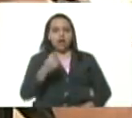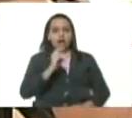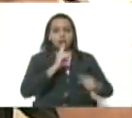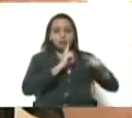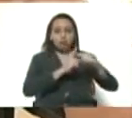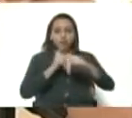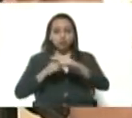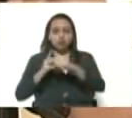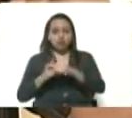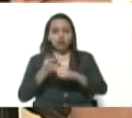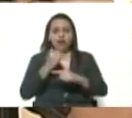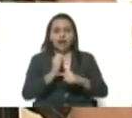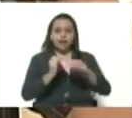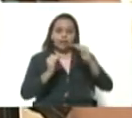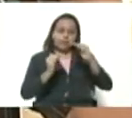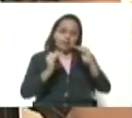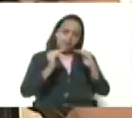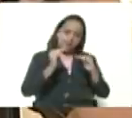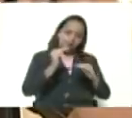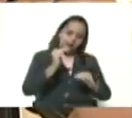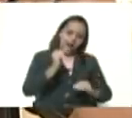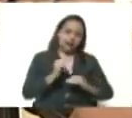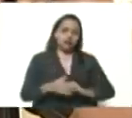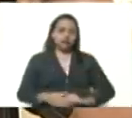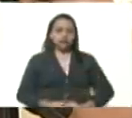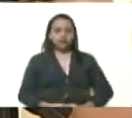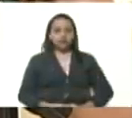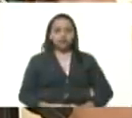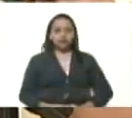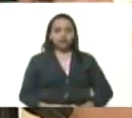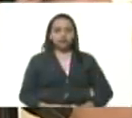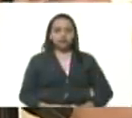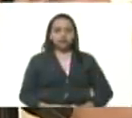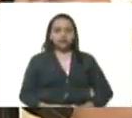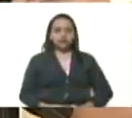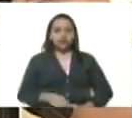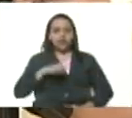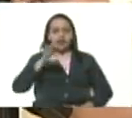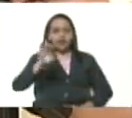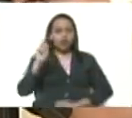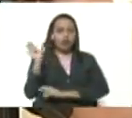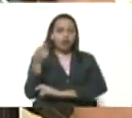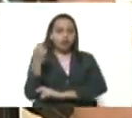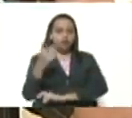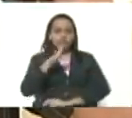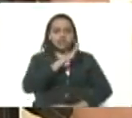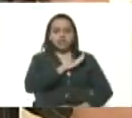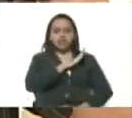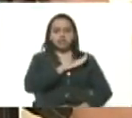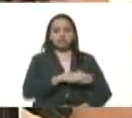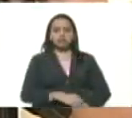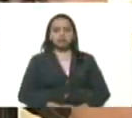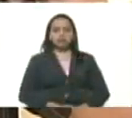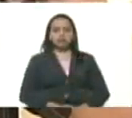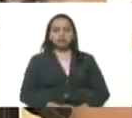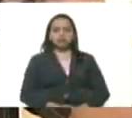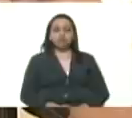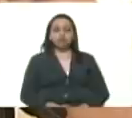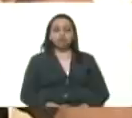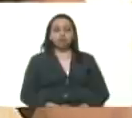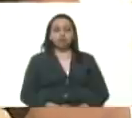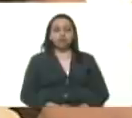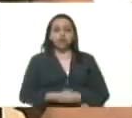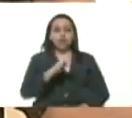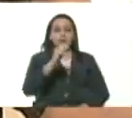casos de los PASI viene bajando de manera progresiva. En el estado Apure tenemos en este momento, en los